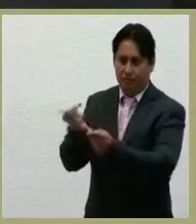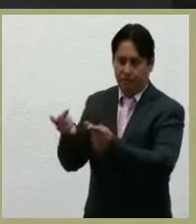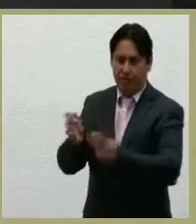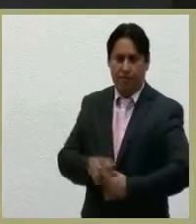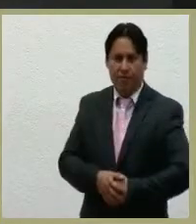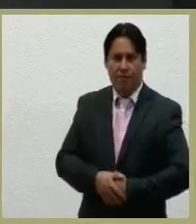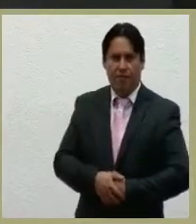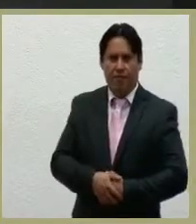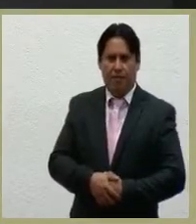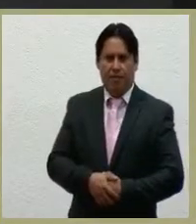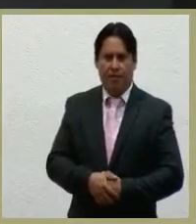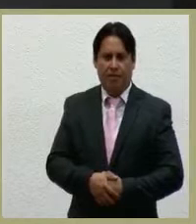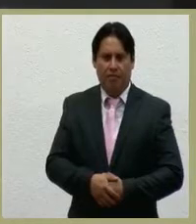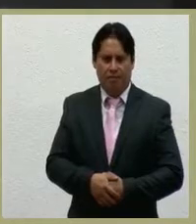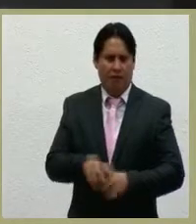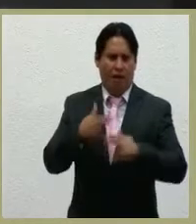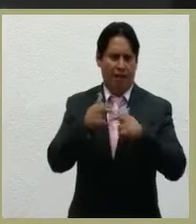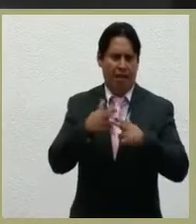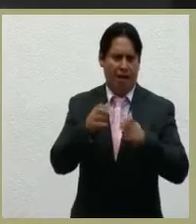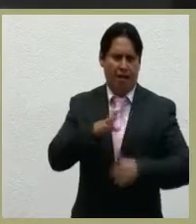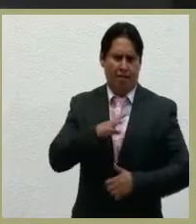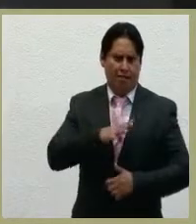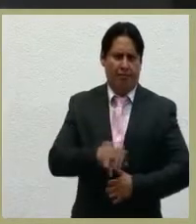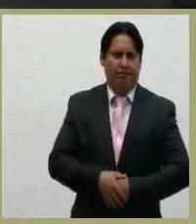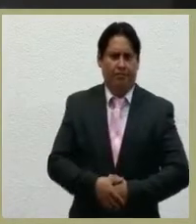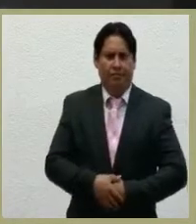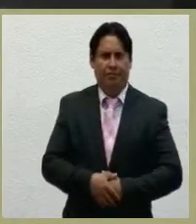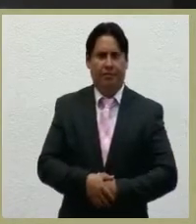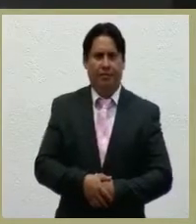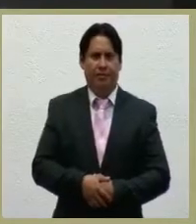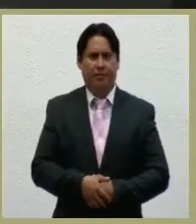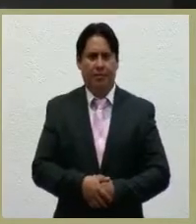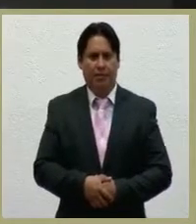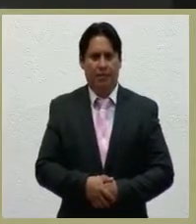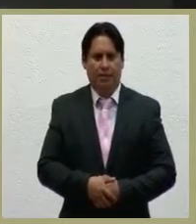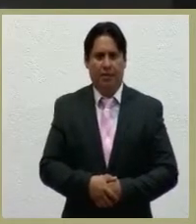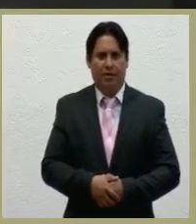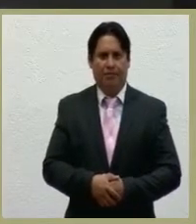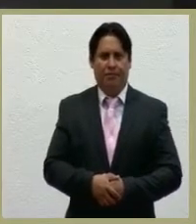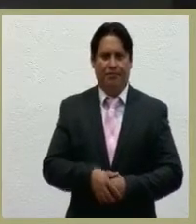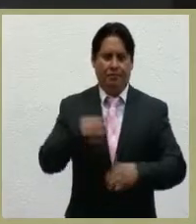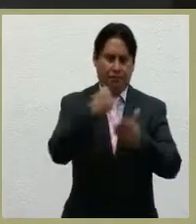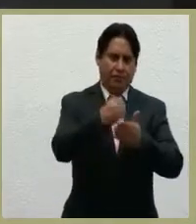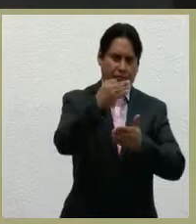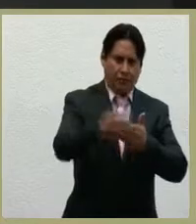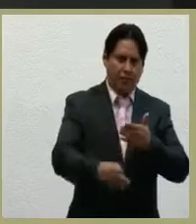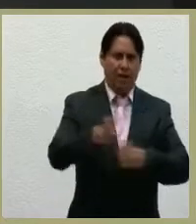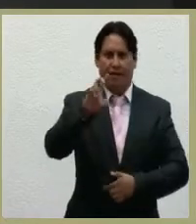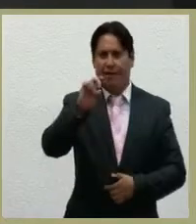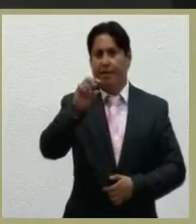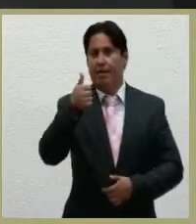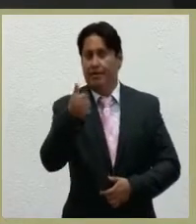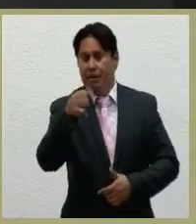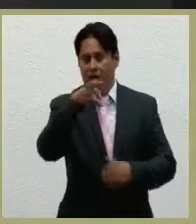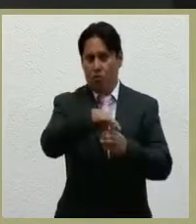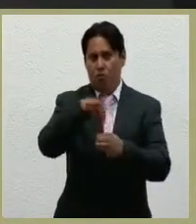voto. No falta ningún legislador por emitir su voto, diputada presidenta. Aprobado con 36 votos